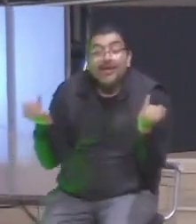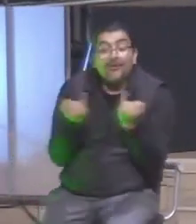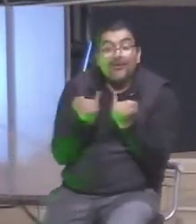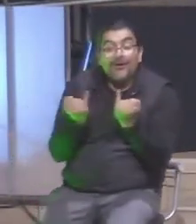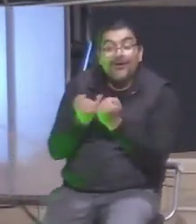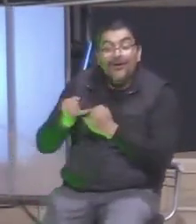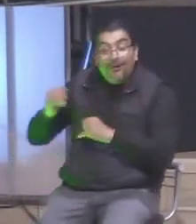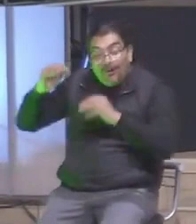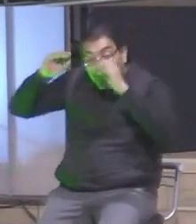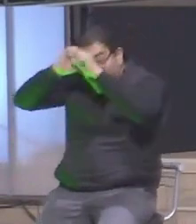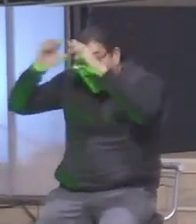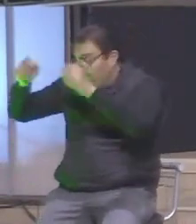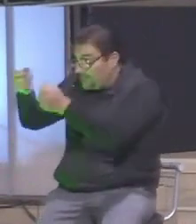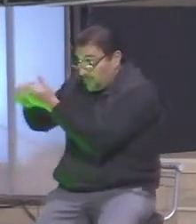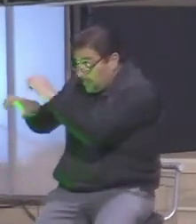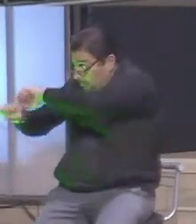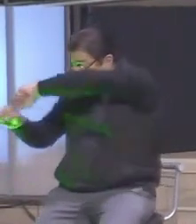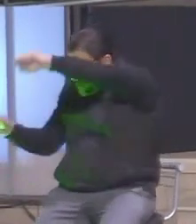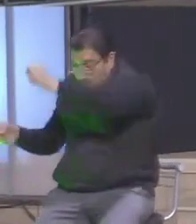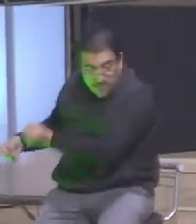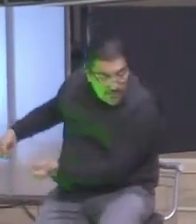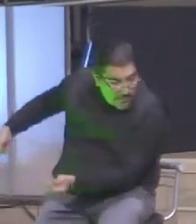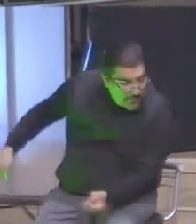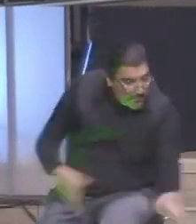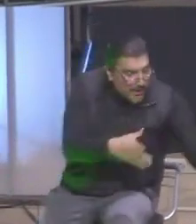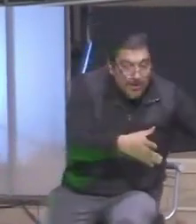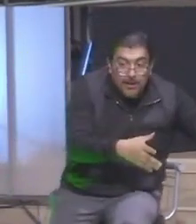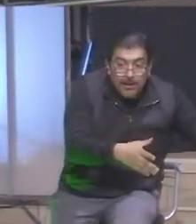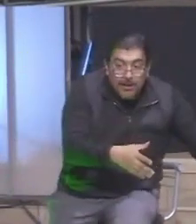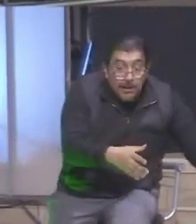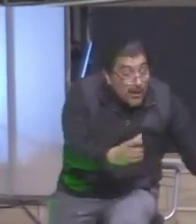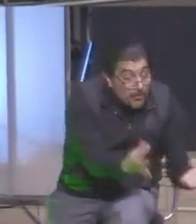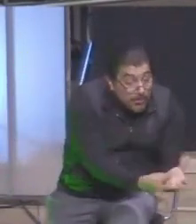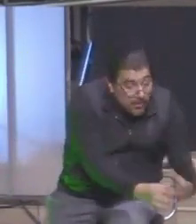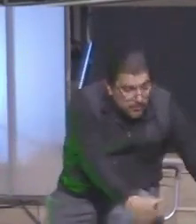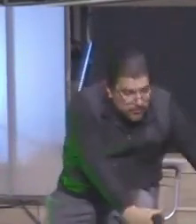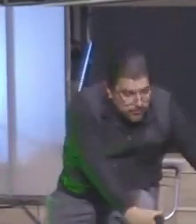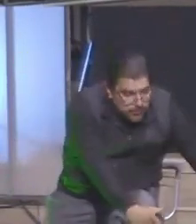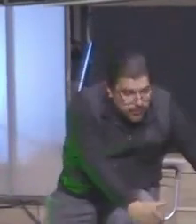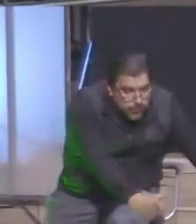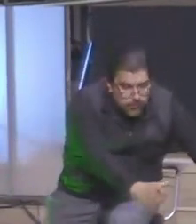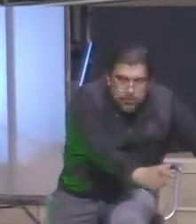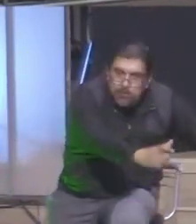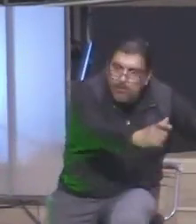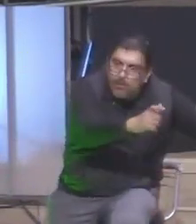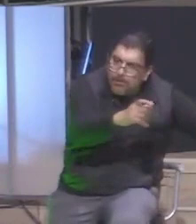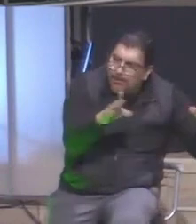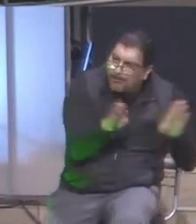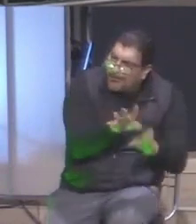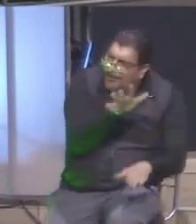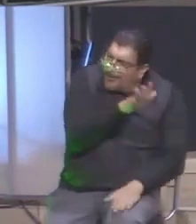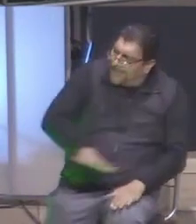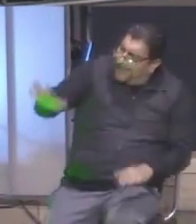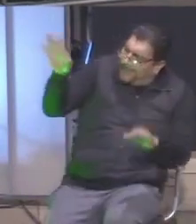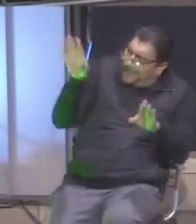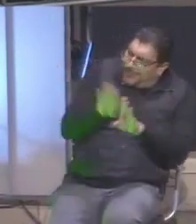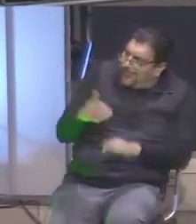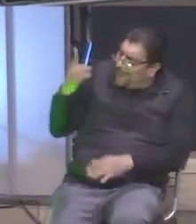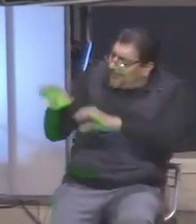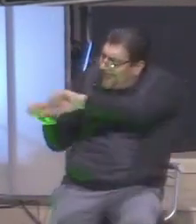echó allí y en ese momento hizo flotar el hierro es increíble lo que Dios hace usando